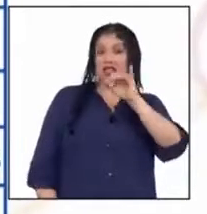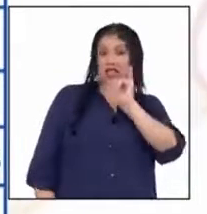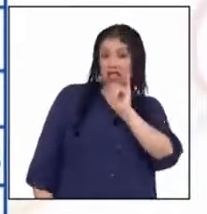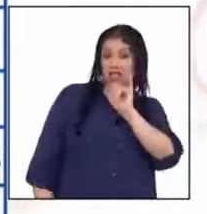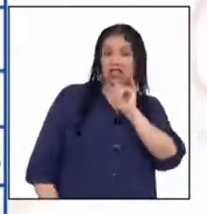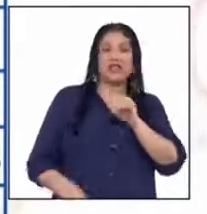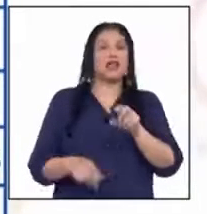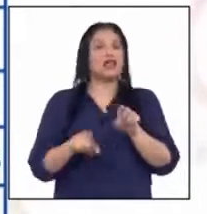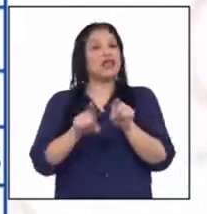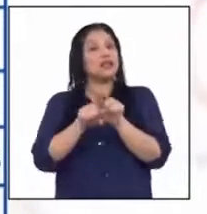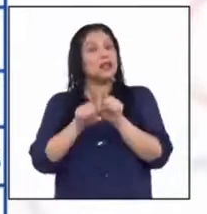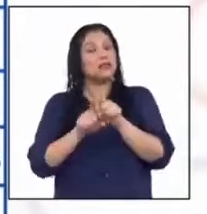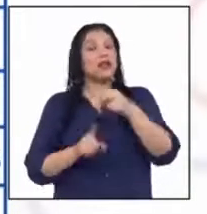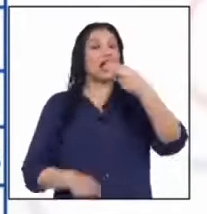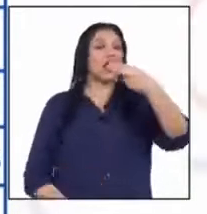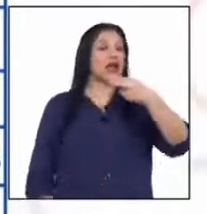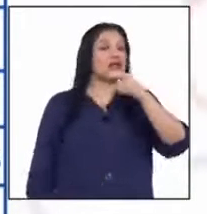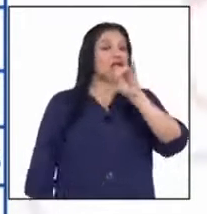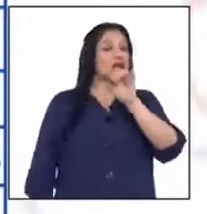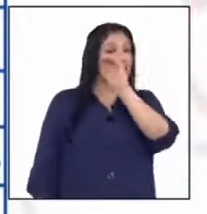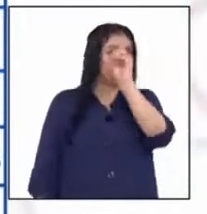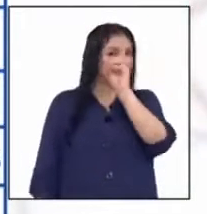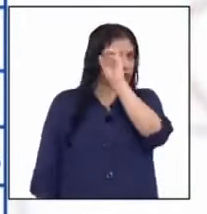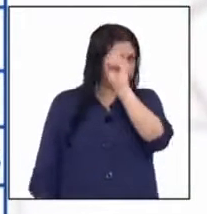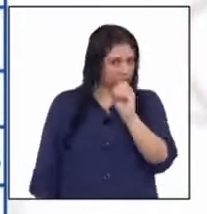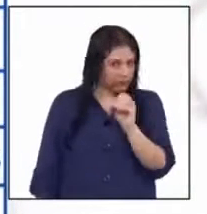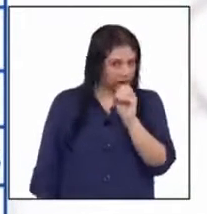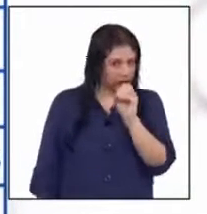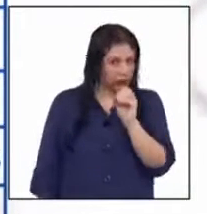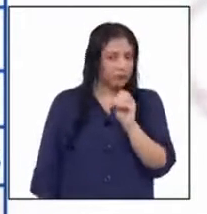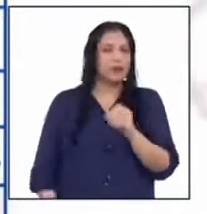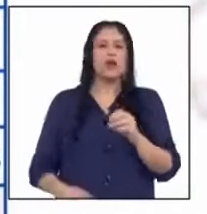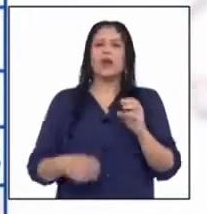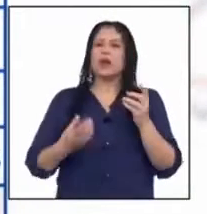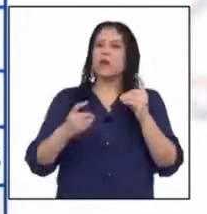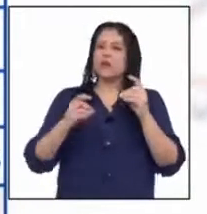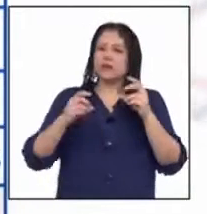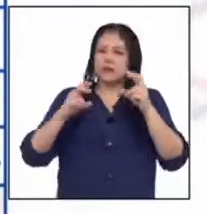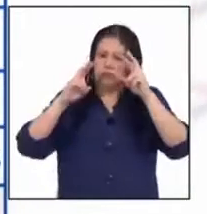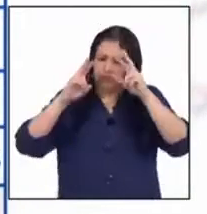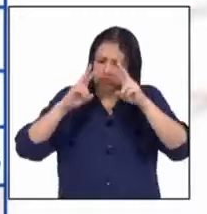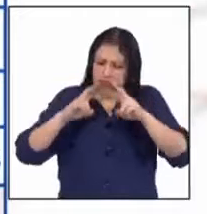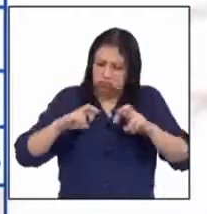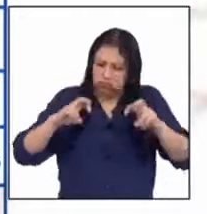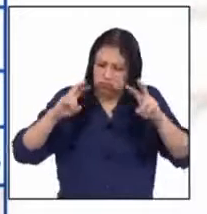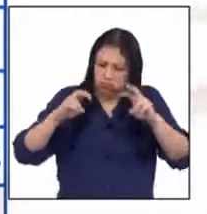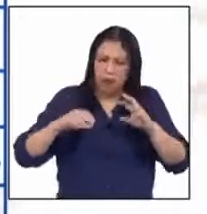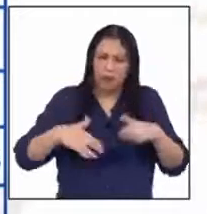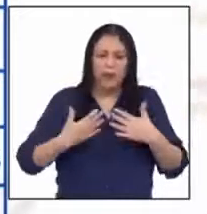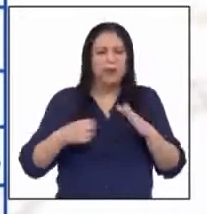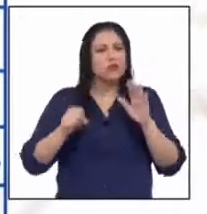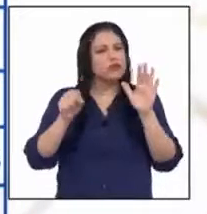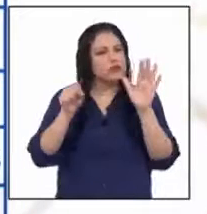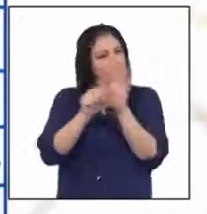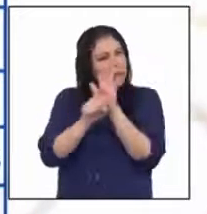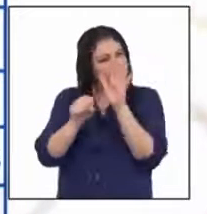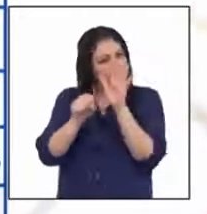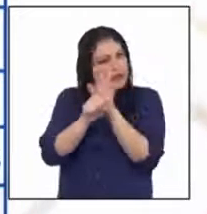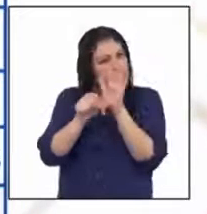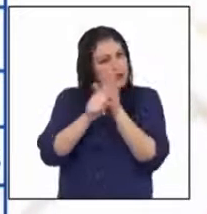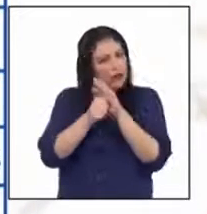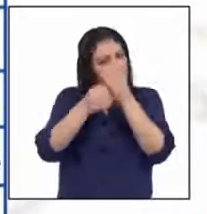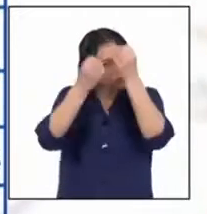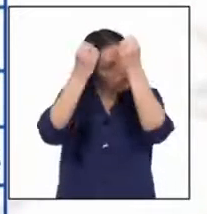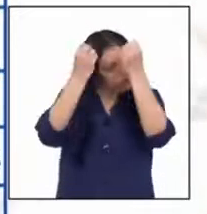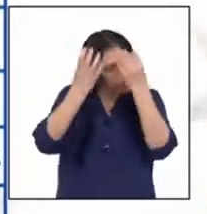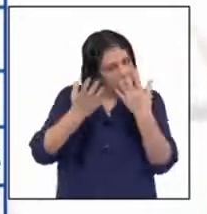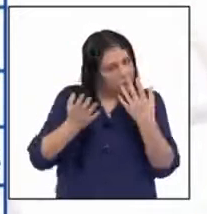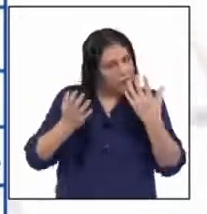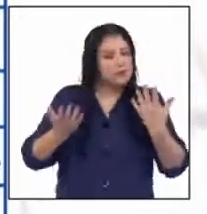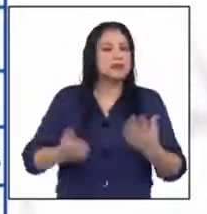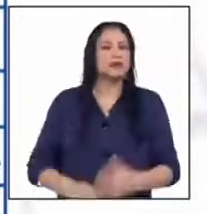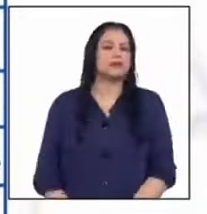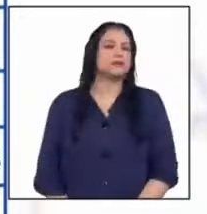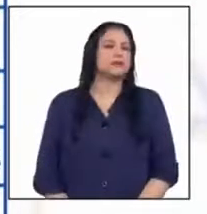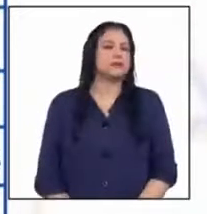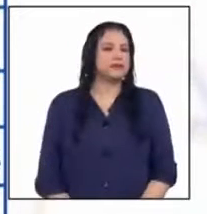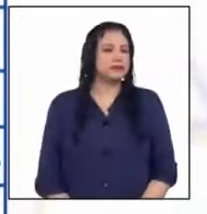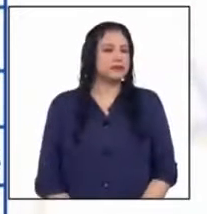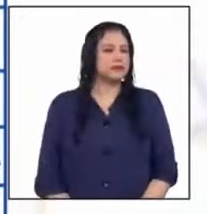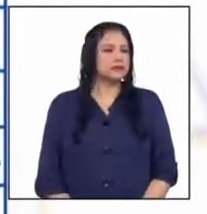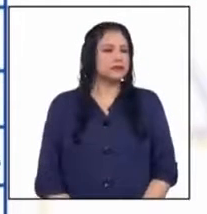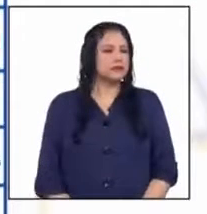relativa porcentual. A partir del análisis podemos completar la información dando a conocer, por